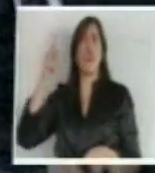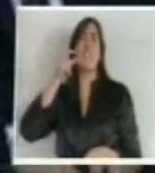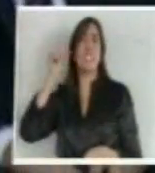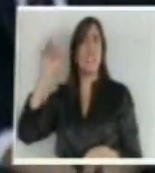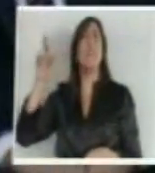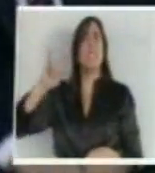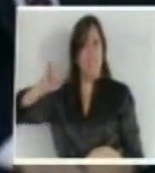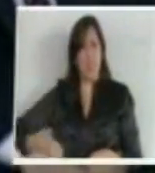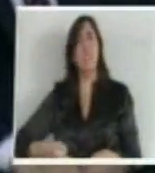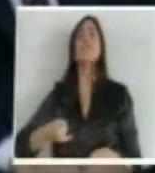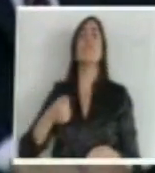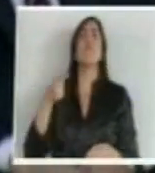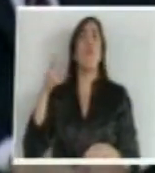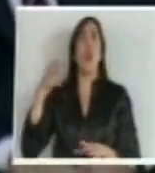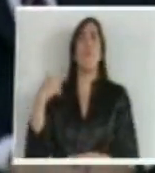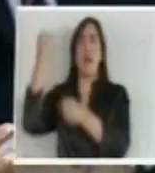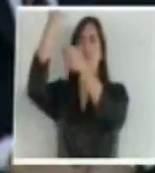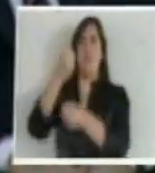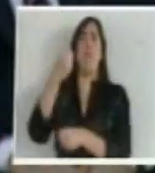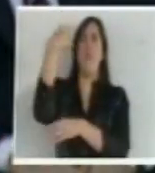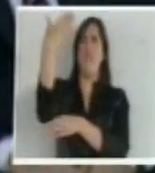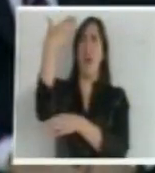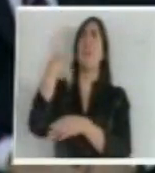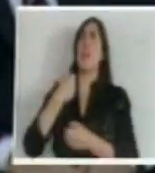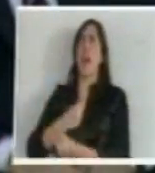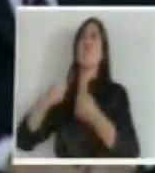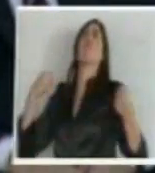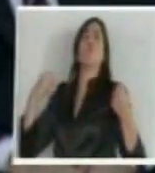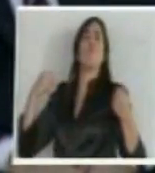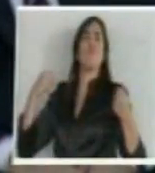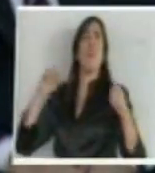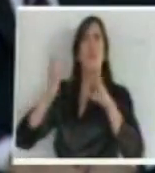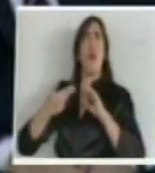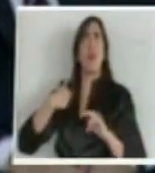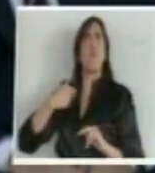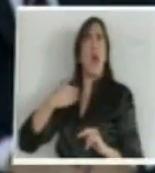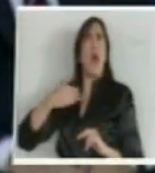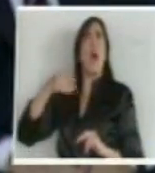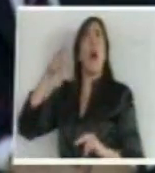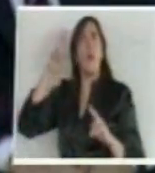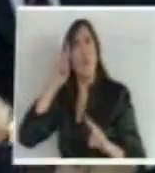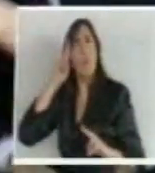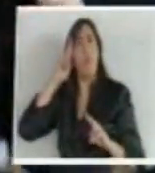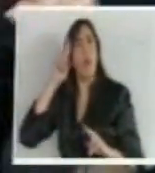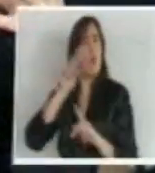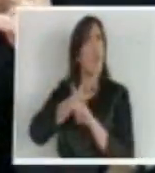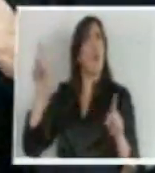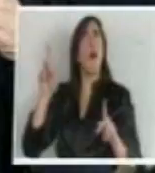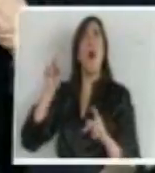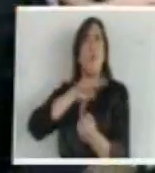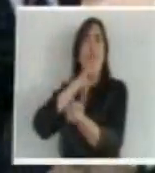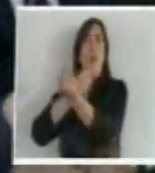plantar esa bandera de rebeldía y por momentos de irreverencia frente a los